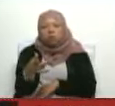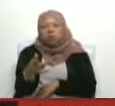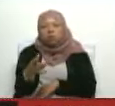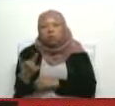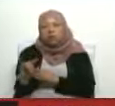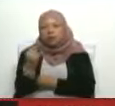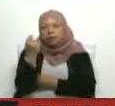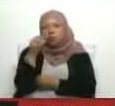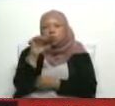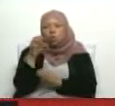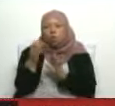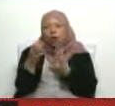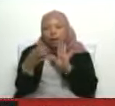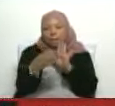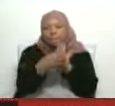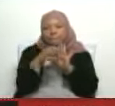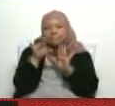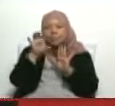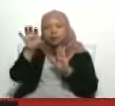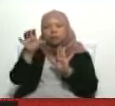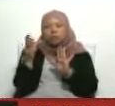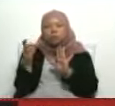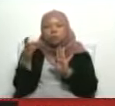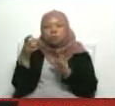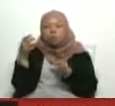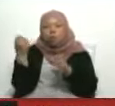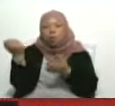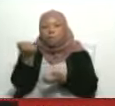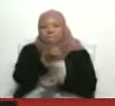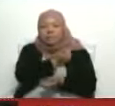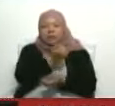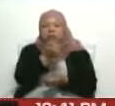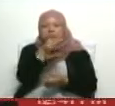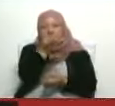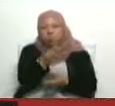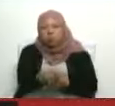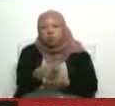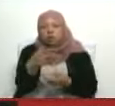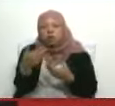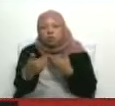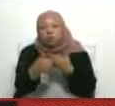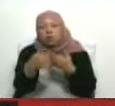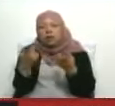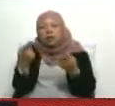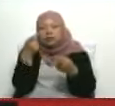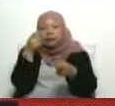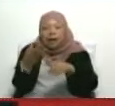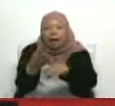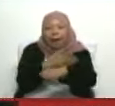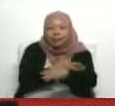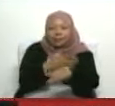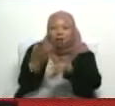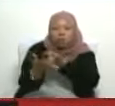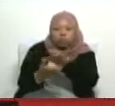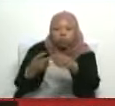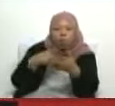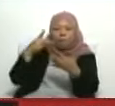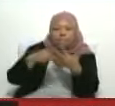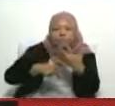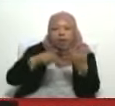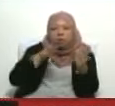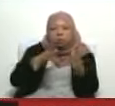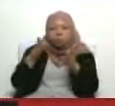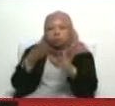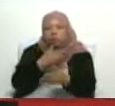traición a la patria, homicidio intencional calificado en grado de tentativa en la persona